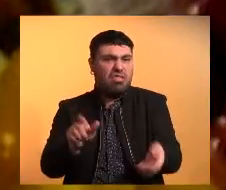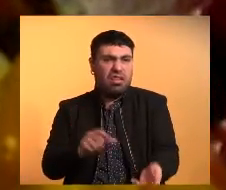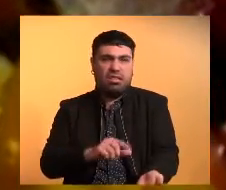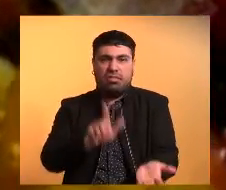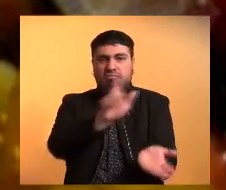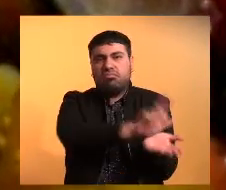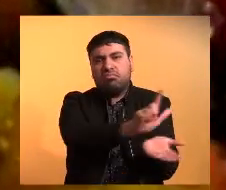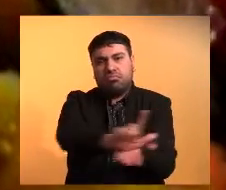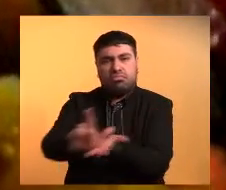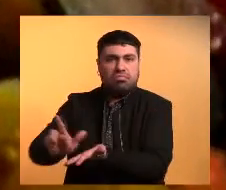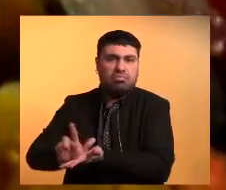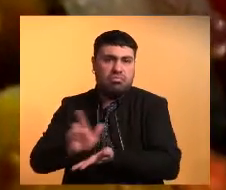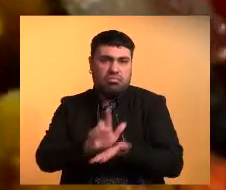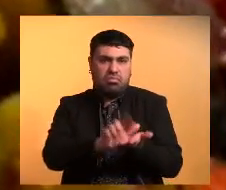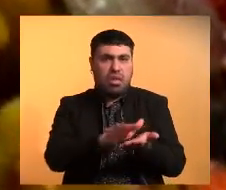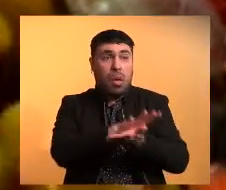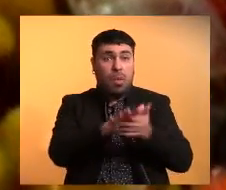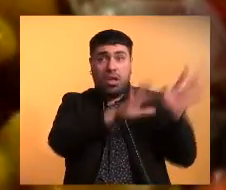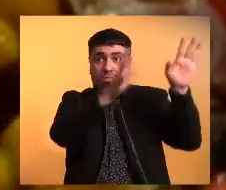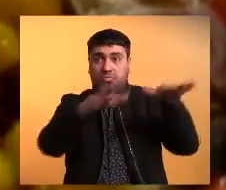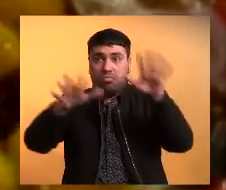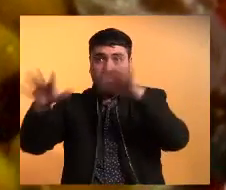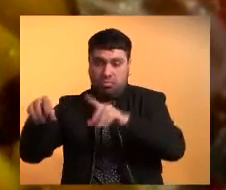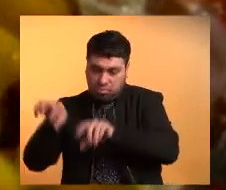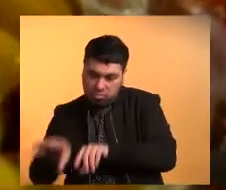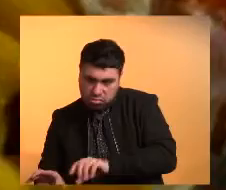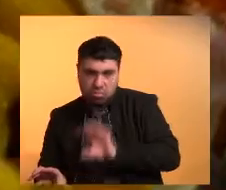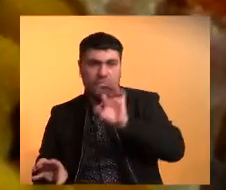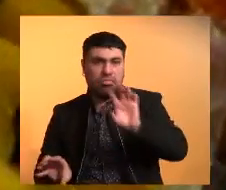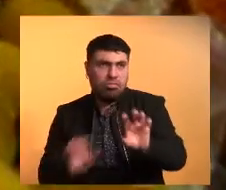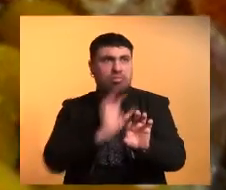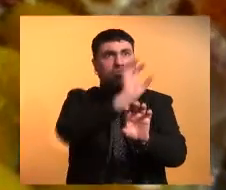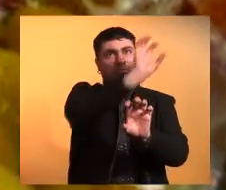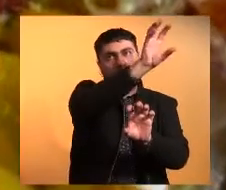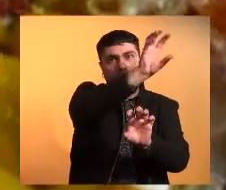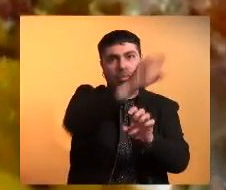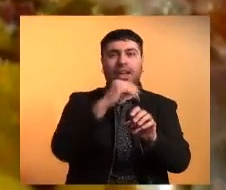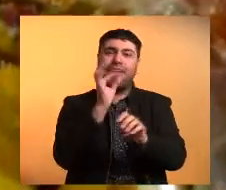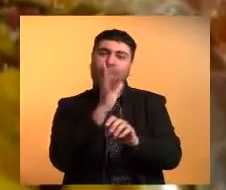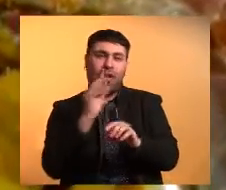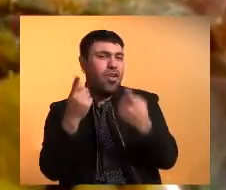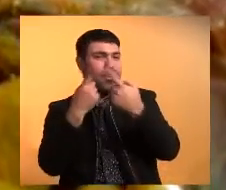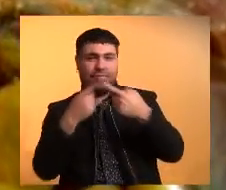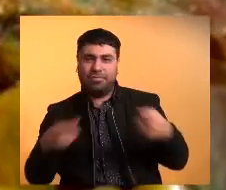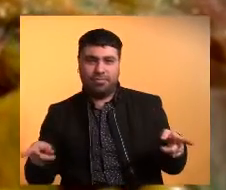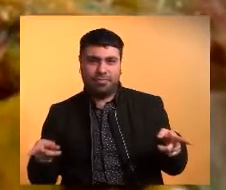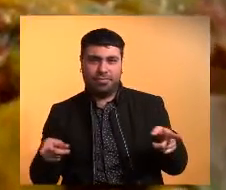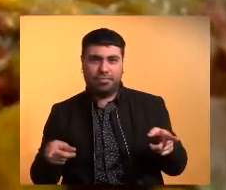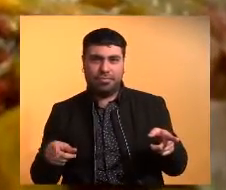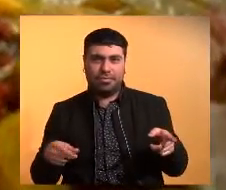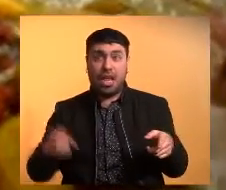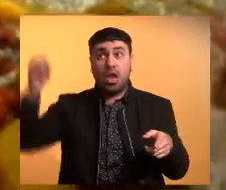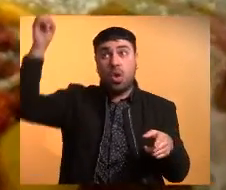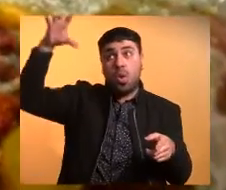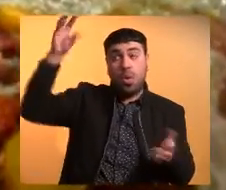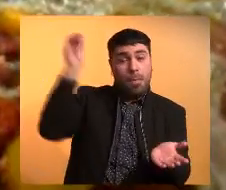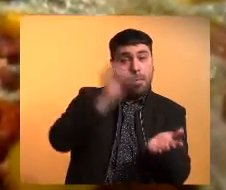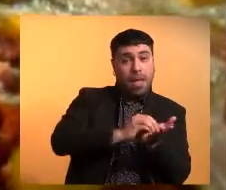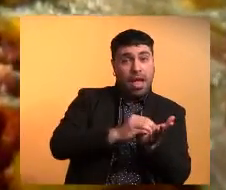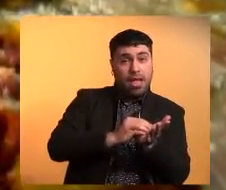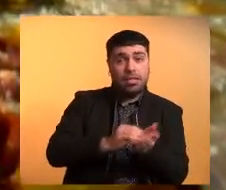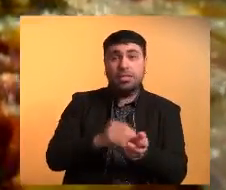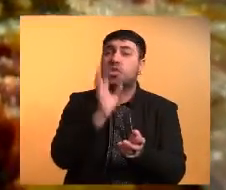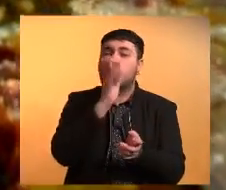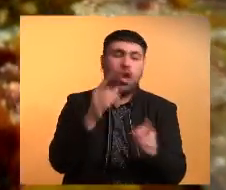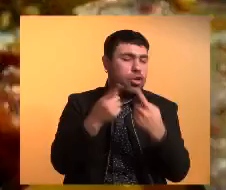más abajo, si reciben más luz, menos luz, esas composiciones también pueden ir variando, ¿ya? De hecho, también, por ejemplo, hay un colega, Nelson Navarro,